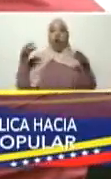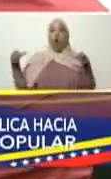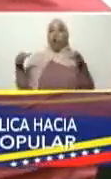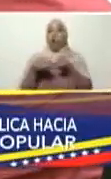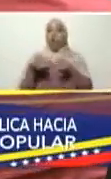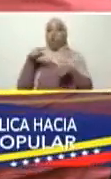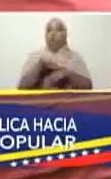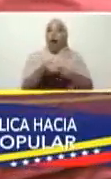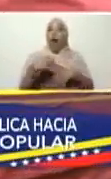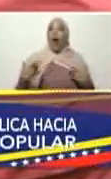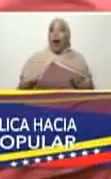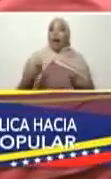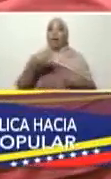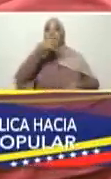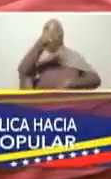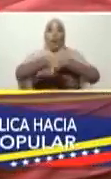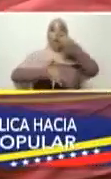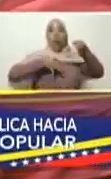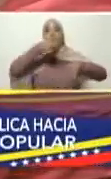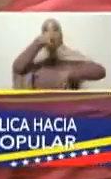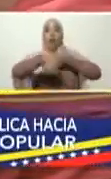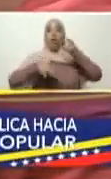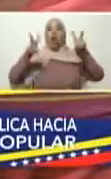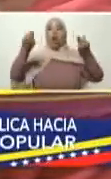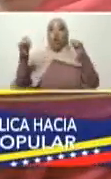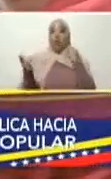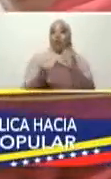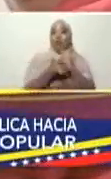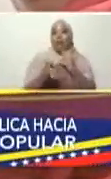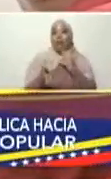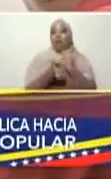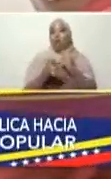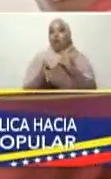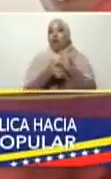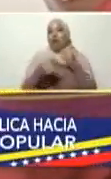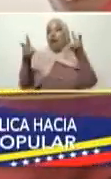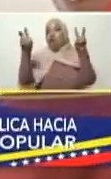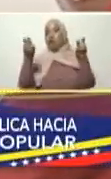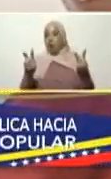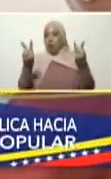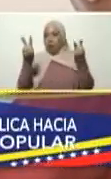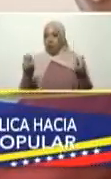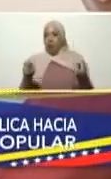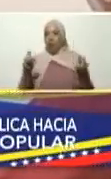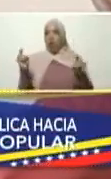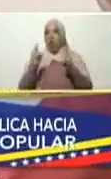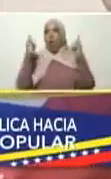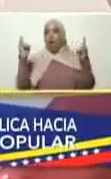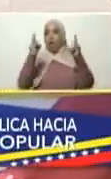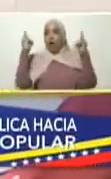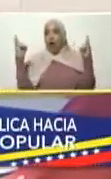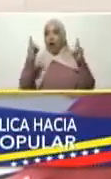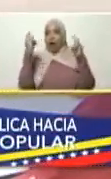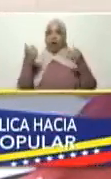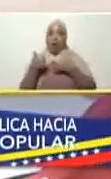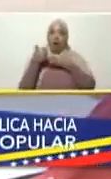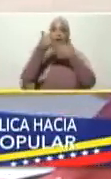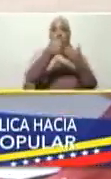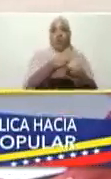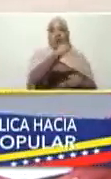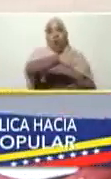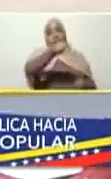el despliegue también apelando a la tecnología para que la gente pueda hacer sus aportes a través de las distintas